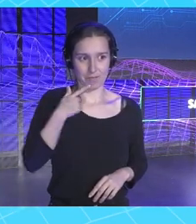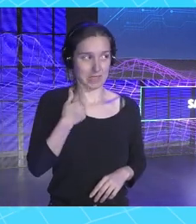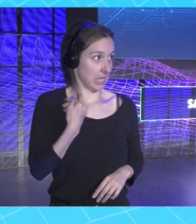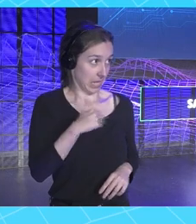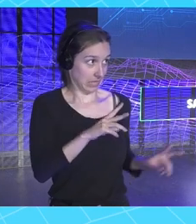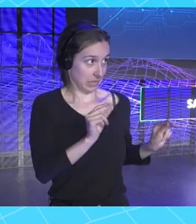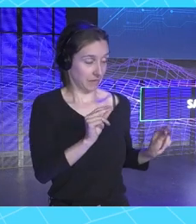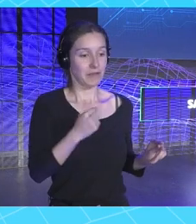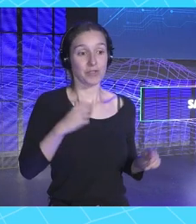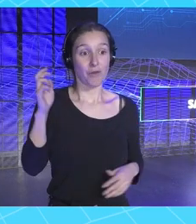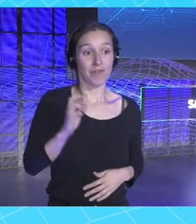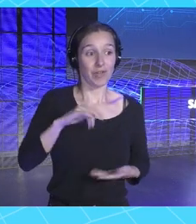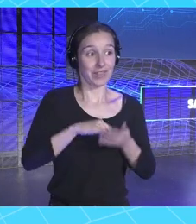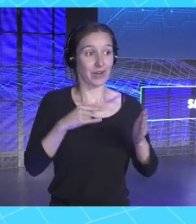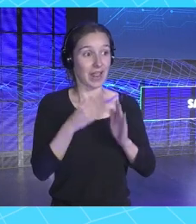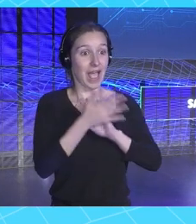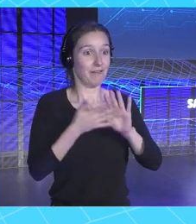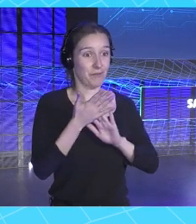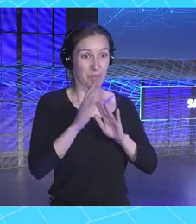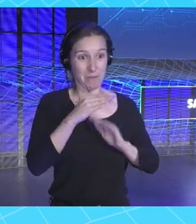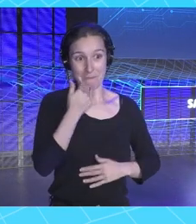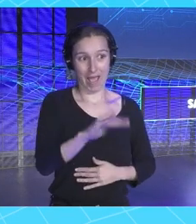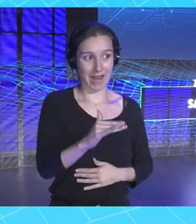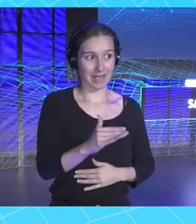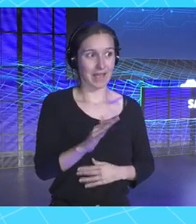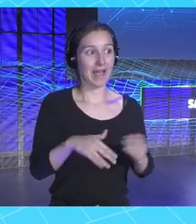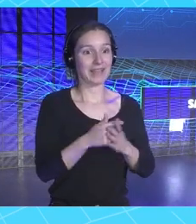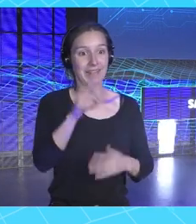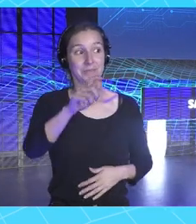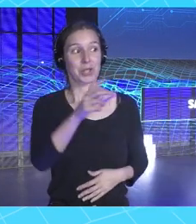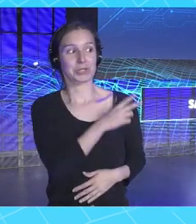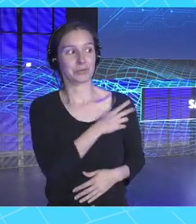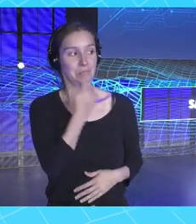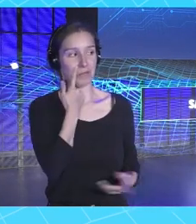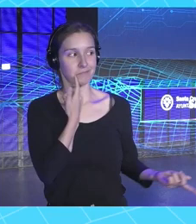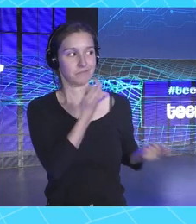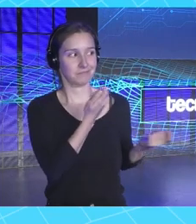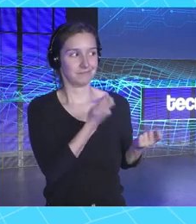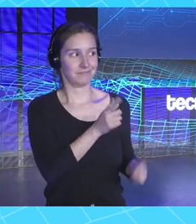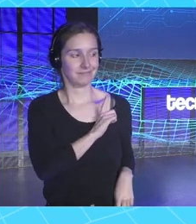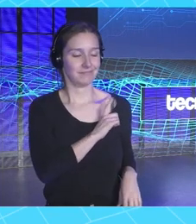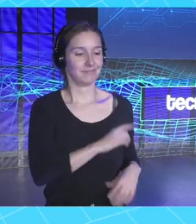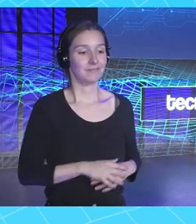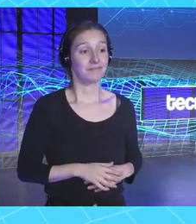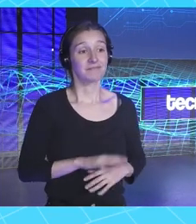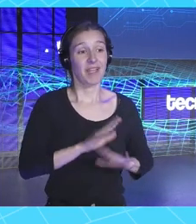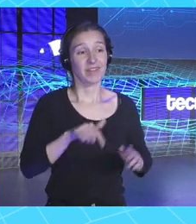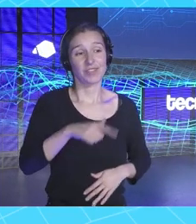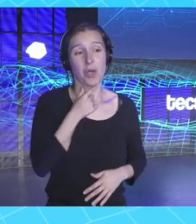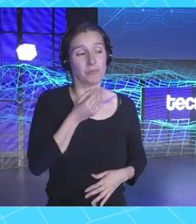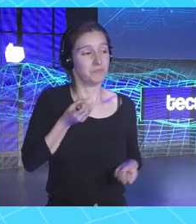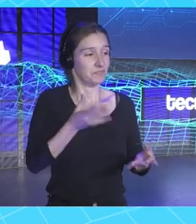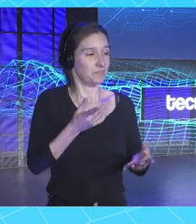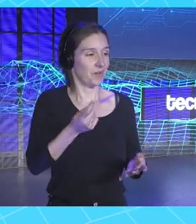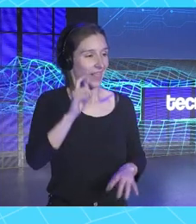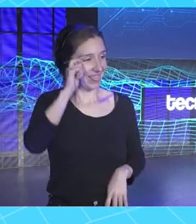y veniste aquí hablar de la tecnología mal eso están los de seguridad y al final esto es humor un poco de añoranza